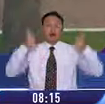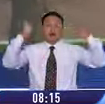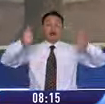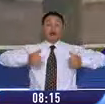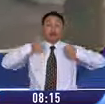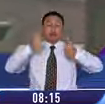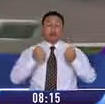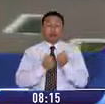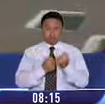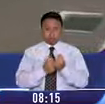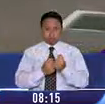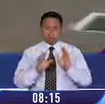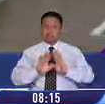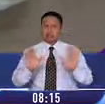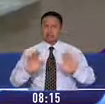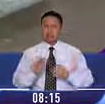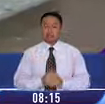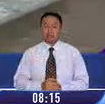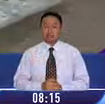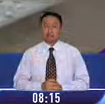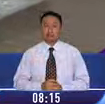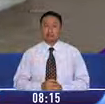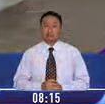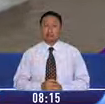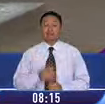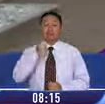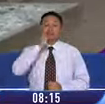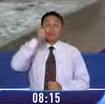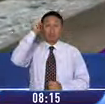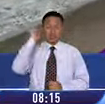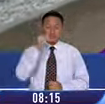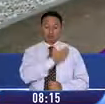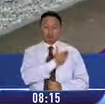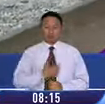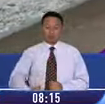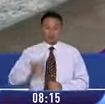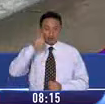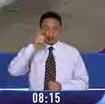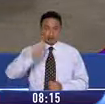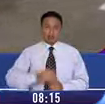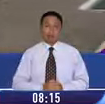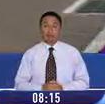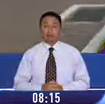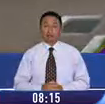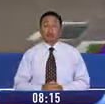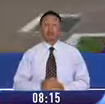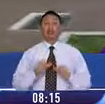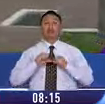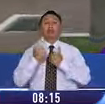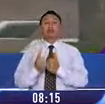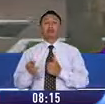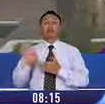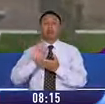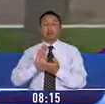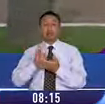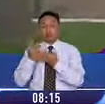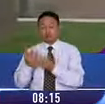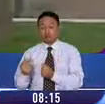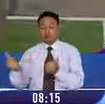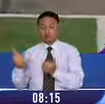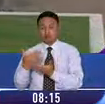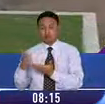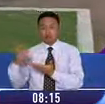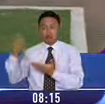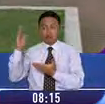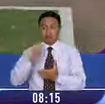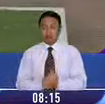favor ni en contra de la medida tomada el día de ayer por parte del presidente Guillermo Lasso, la muerte cruzada con la cual se disolvió la